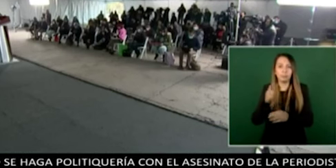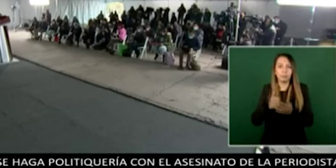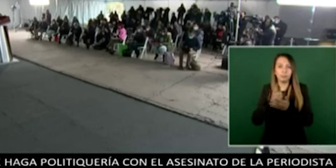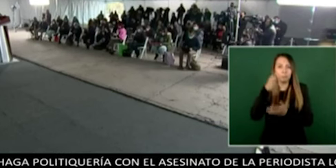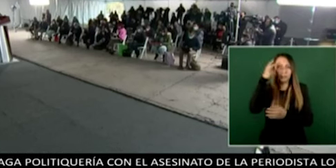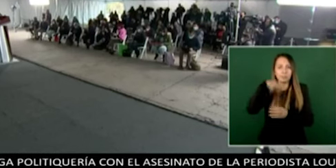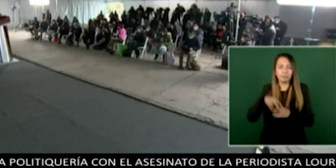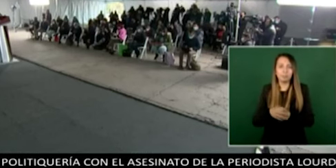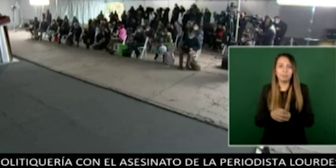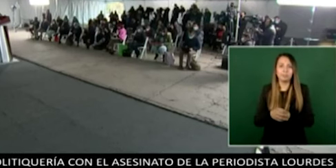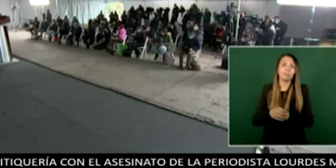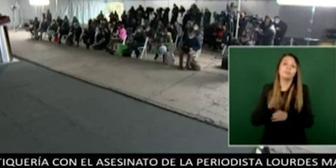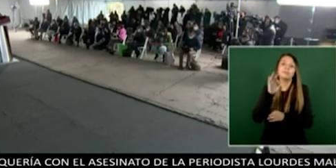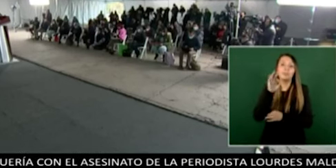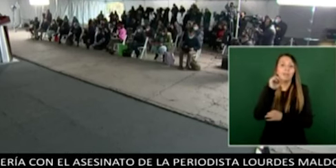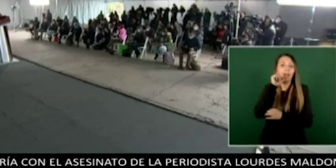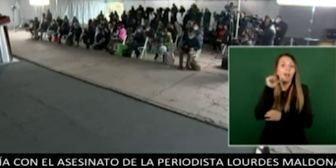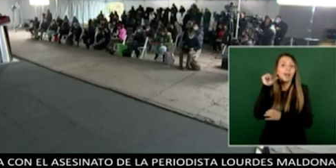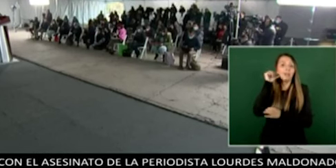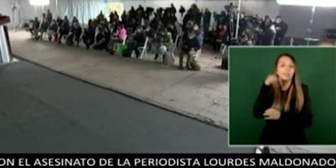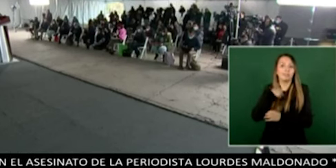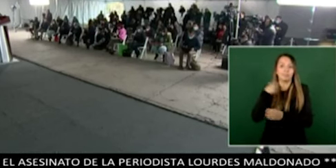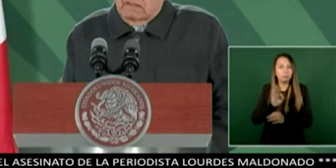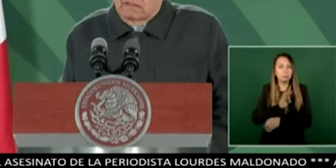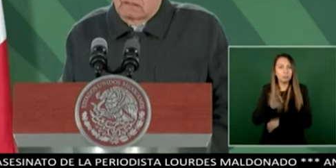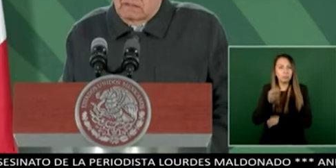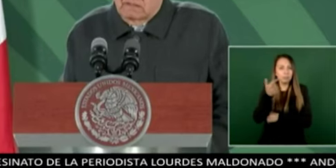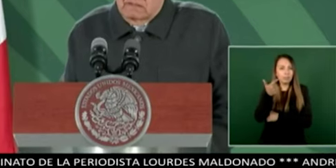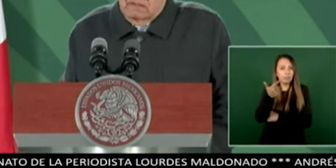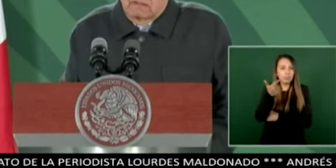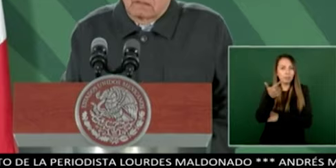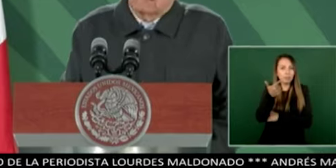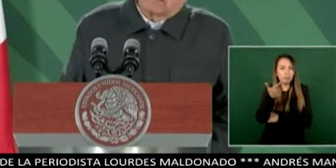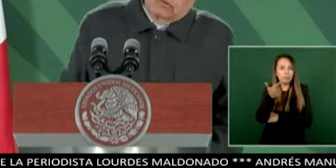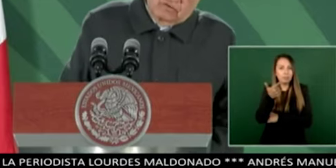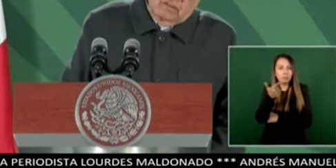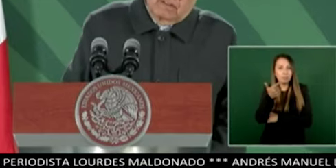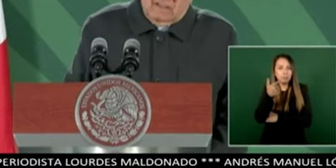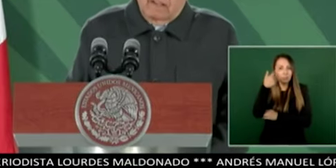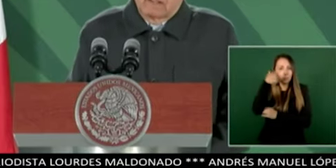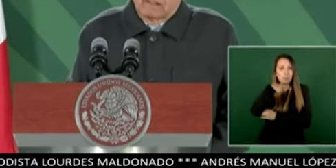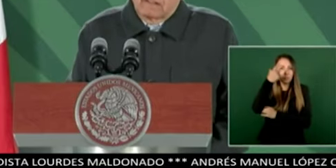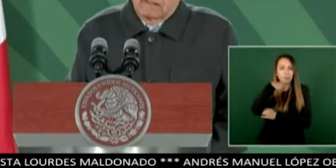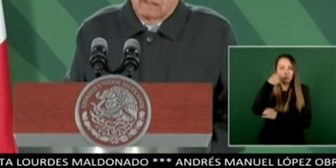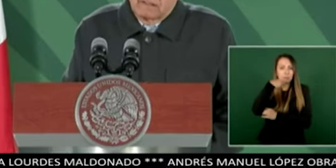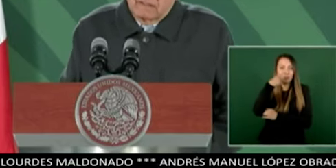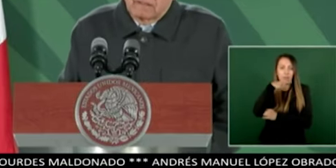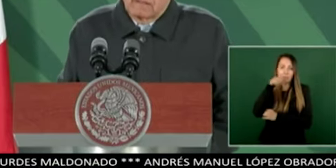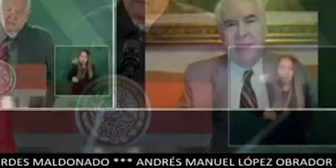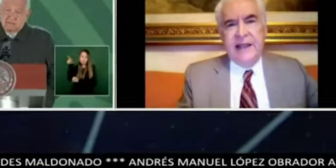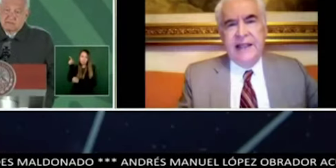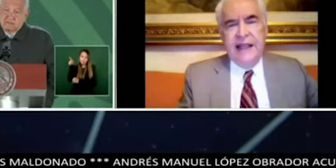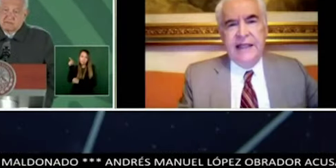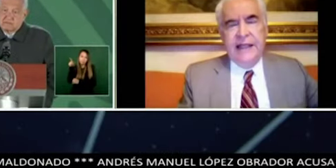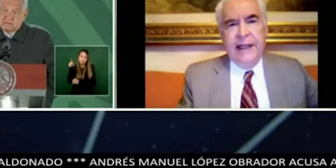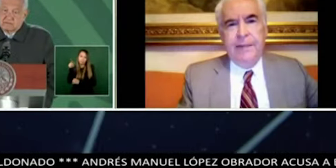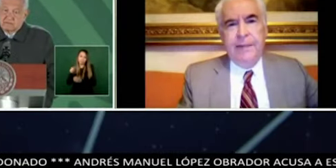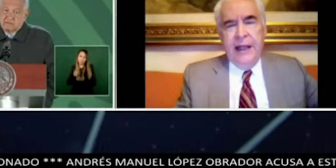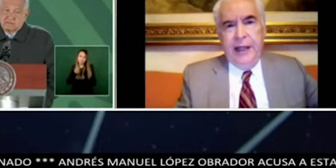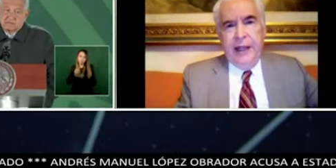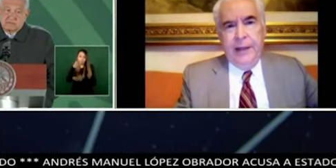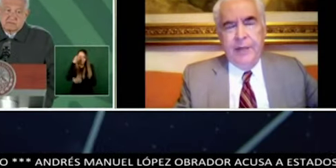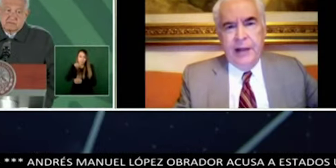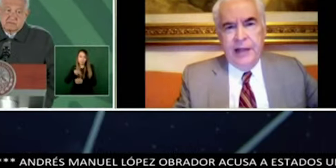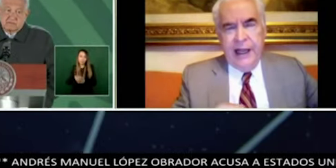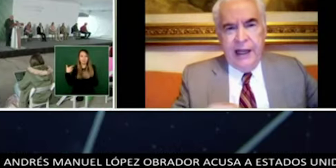salida de control, está fuera de control. Sí, Pepe, mira, yo creo que para algunos analistas, cuando el presidente